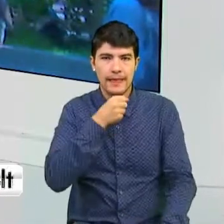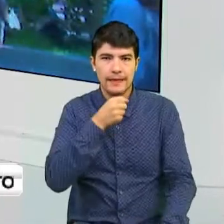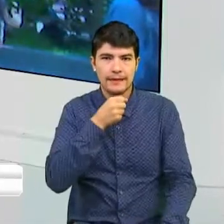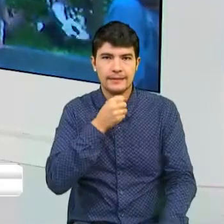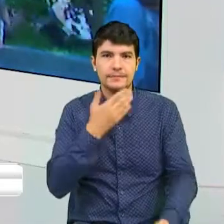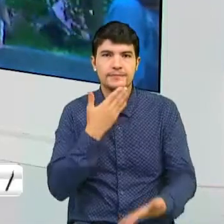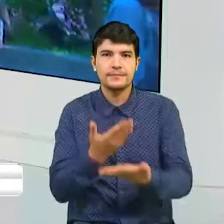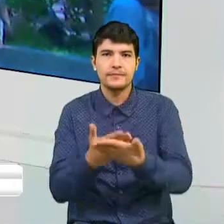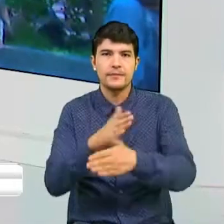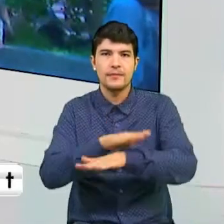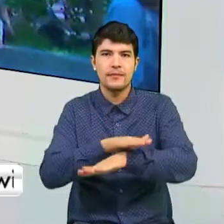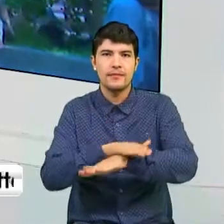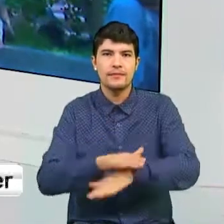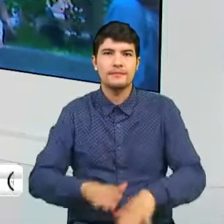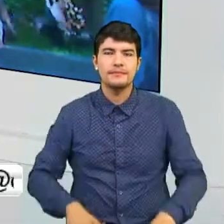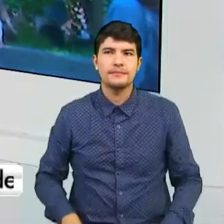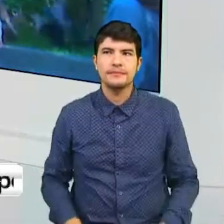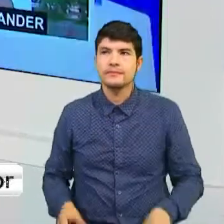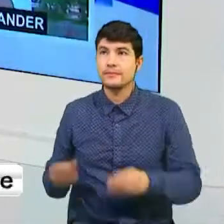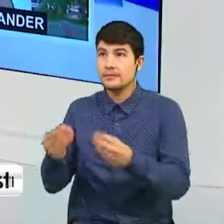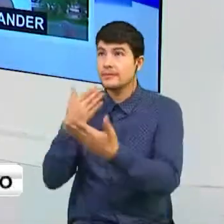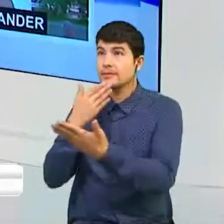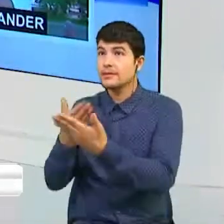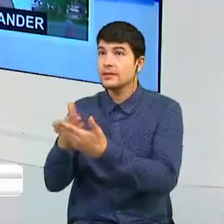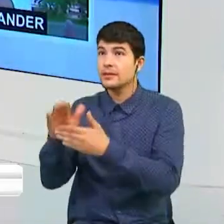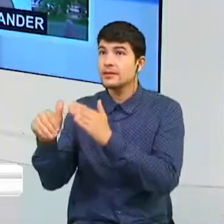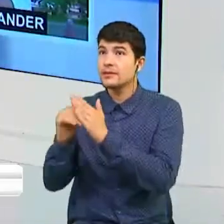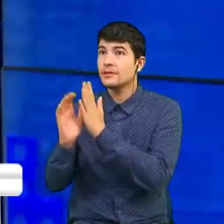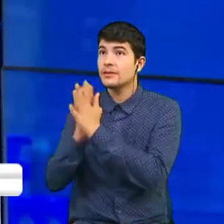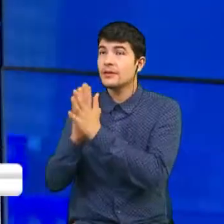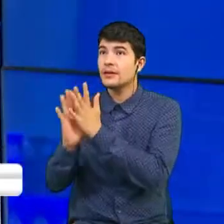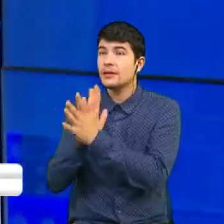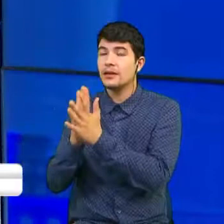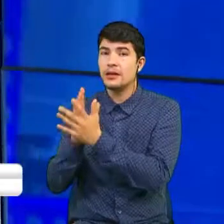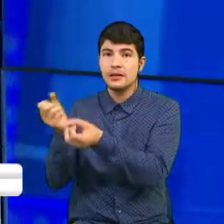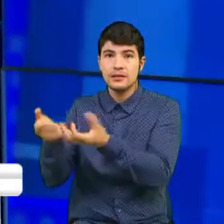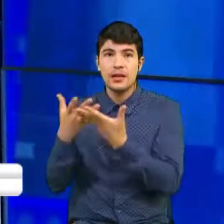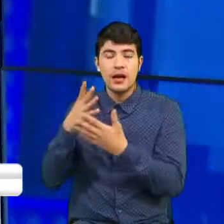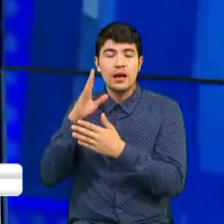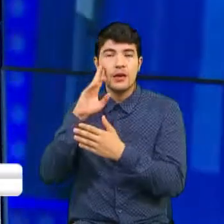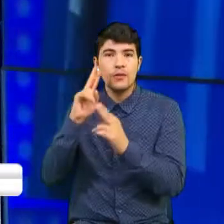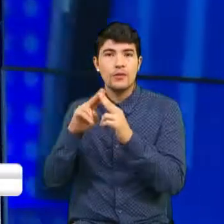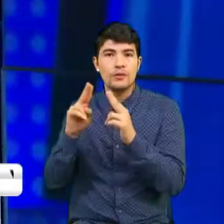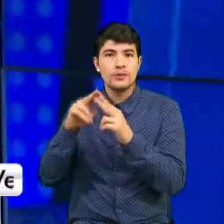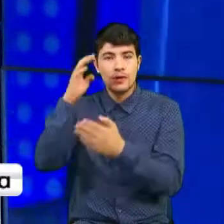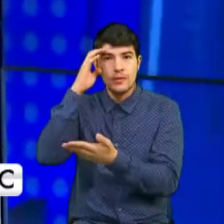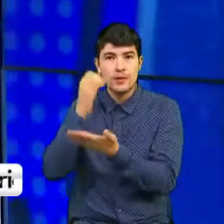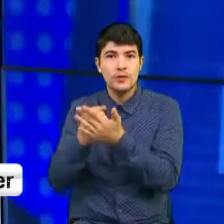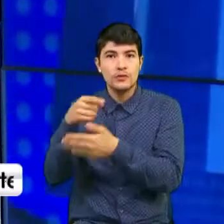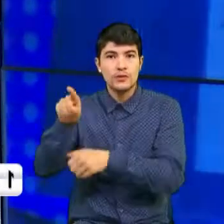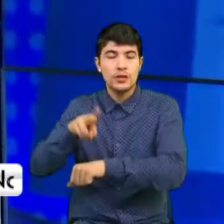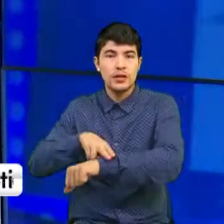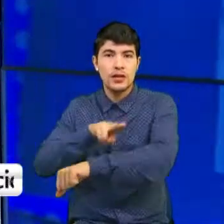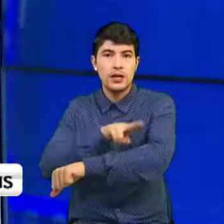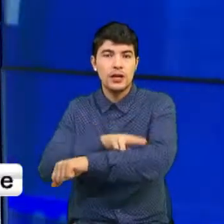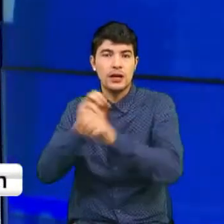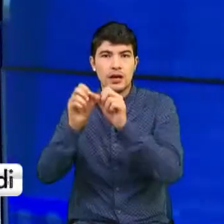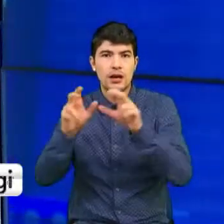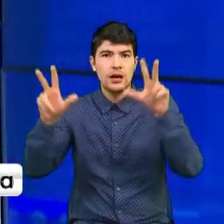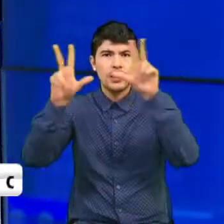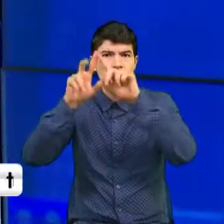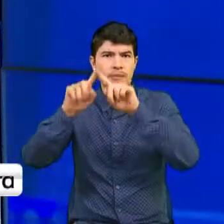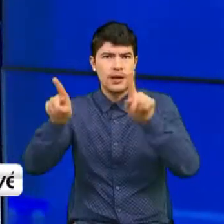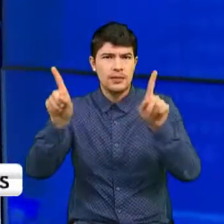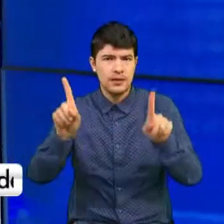gato a cuadros para oriente noticias muchas gracias shader por darnos a conocer la opinión de este delegado de la onu pero también existe el rechazo